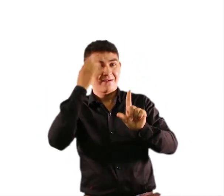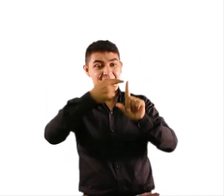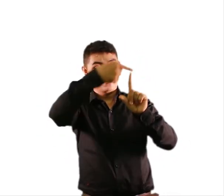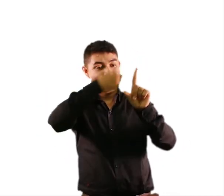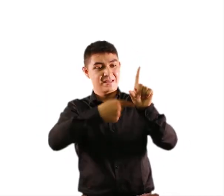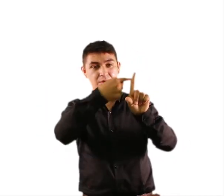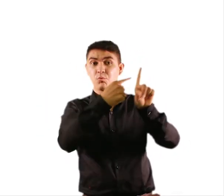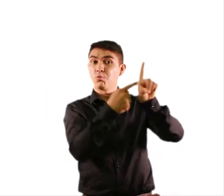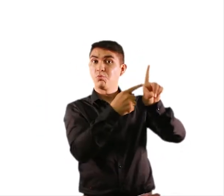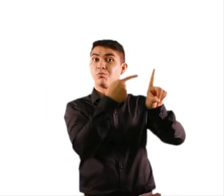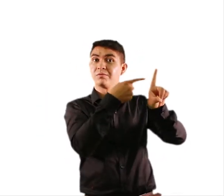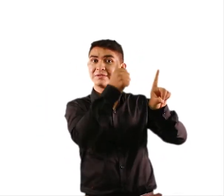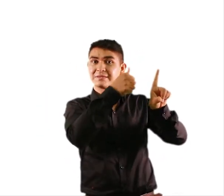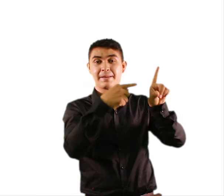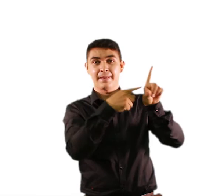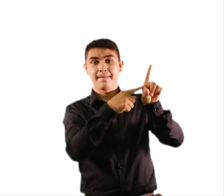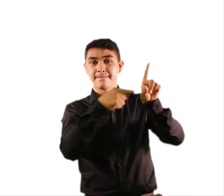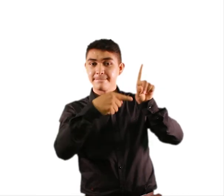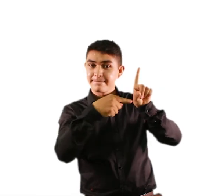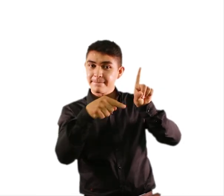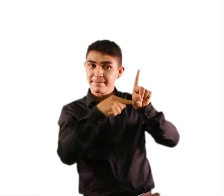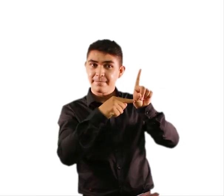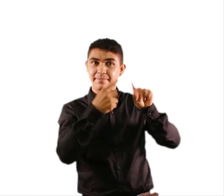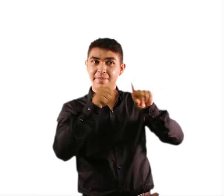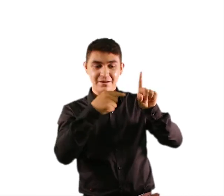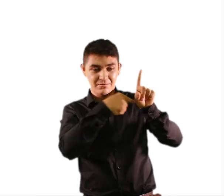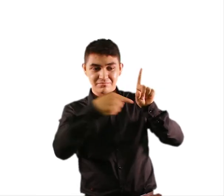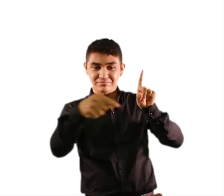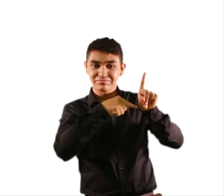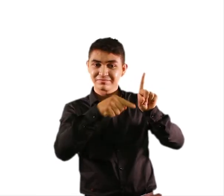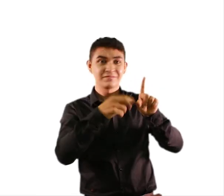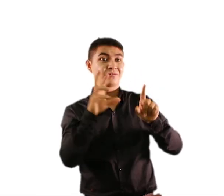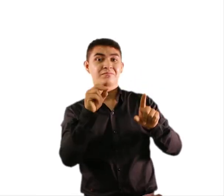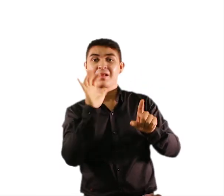Así que podemos calcular el otro cateto